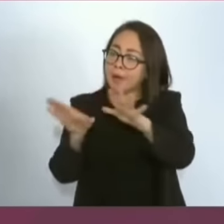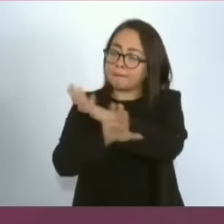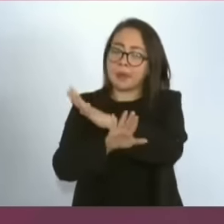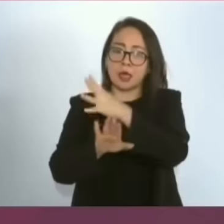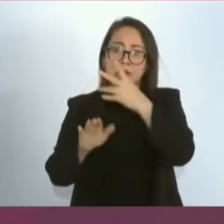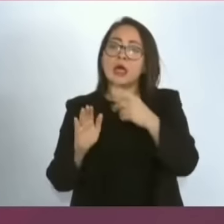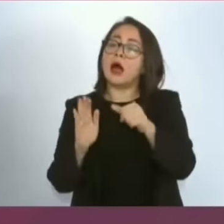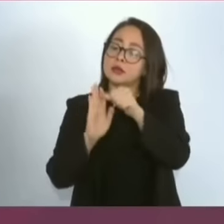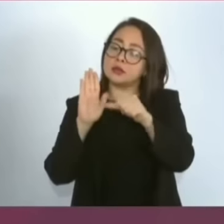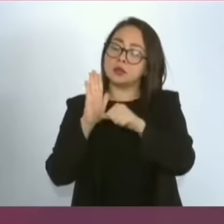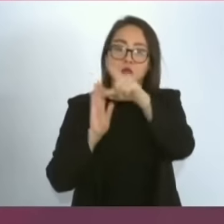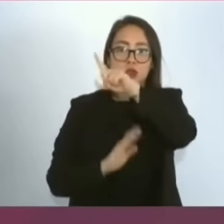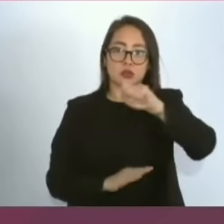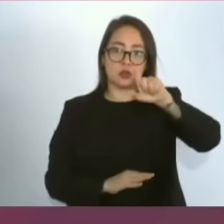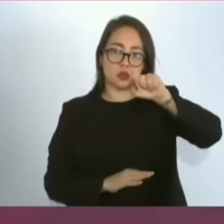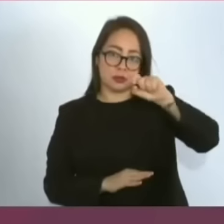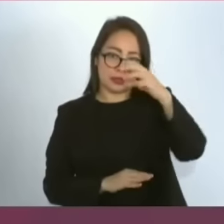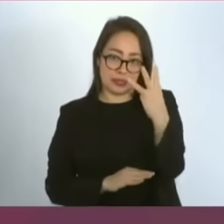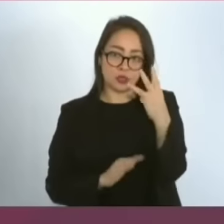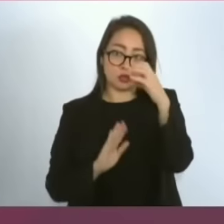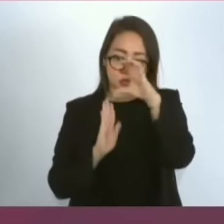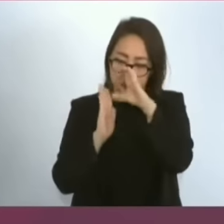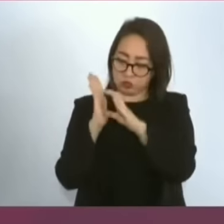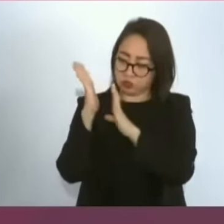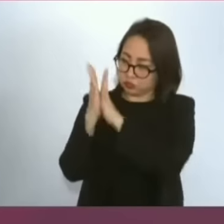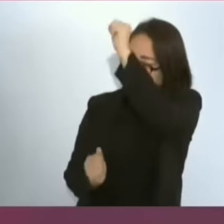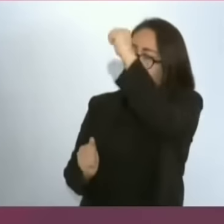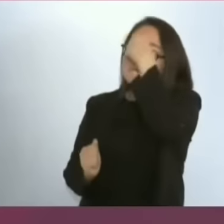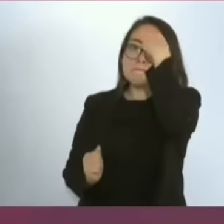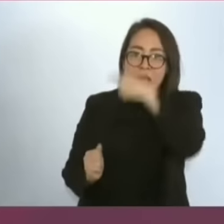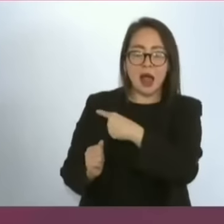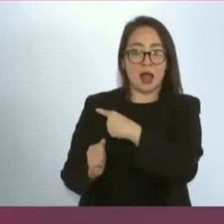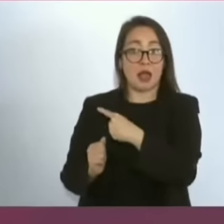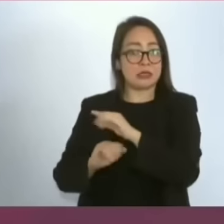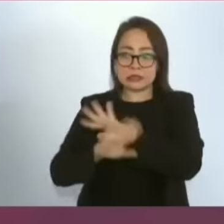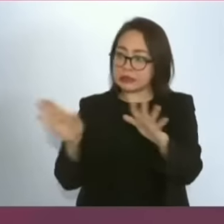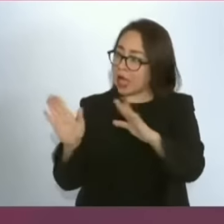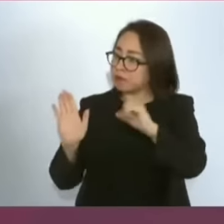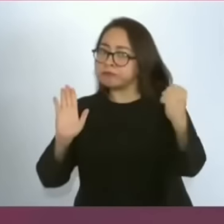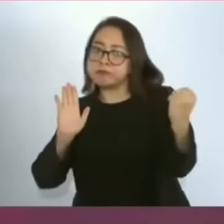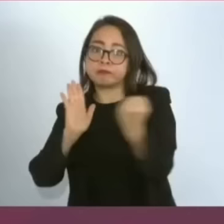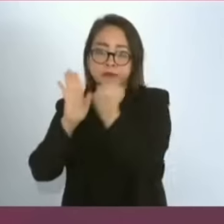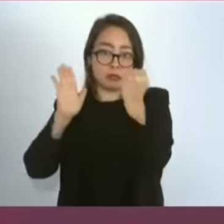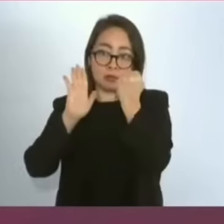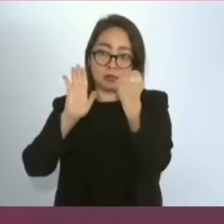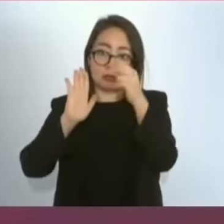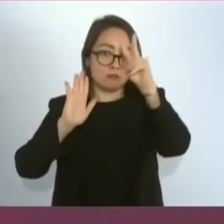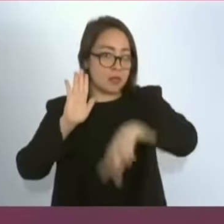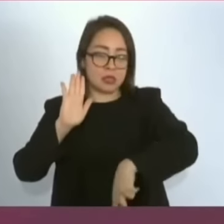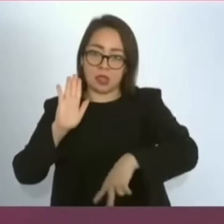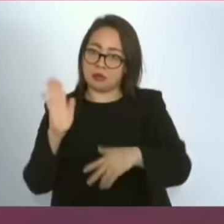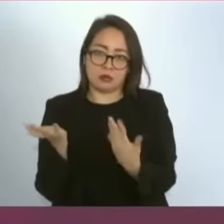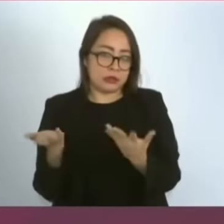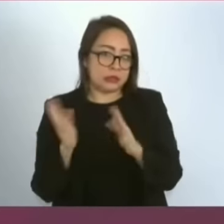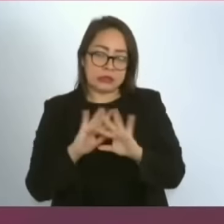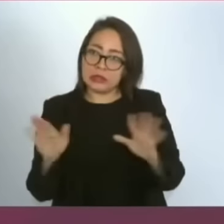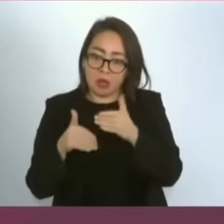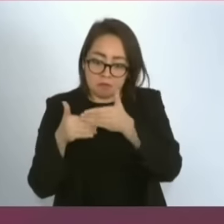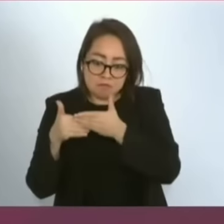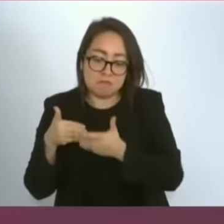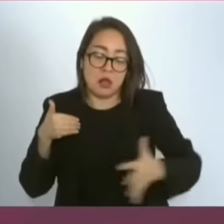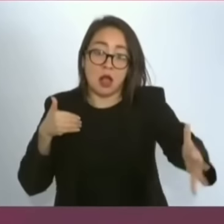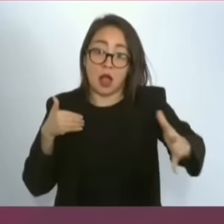123 de la Constitución para que se establezca que nunca, jamás va a aumentar